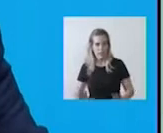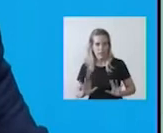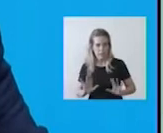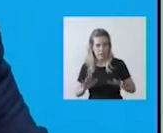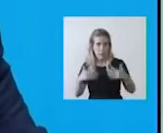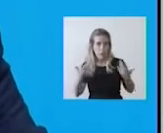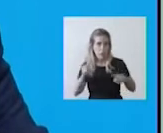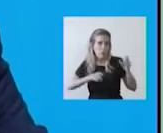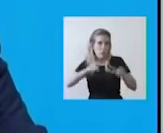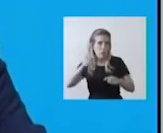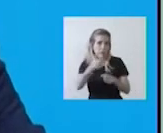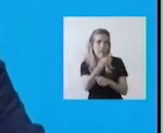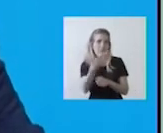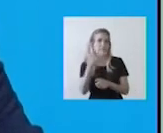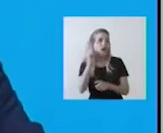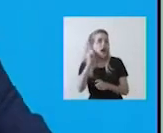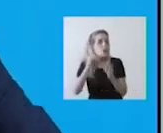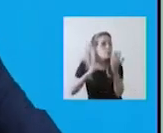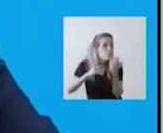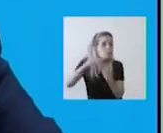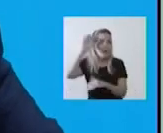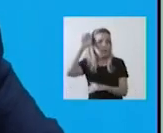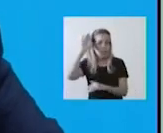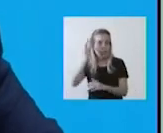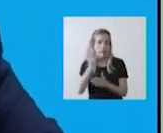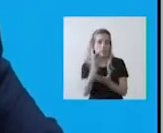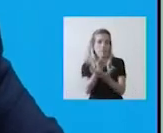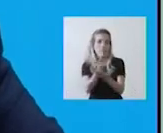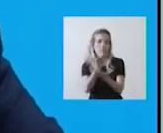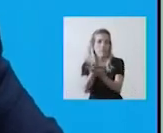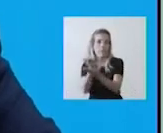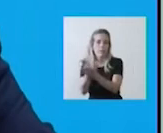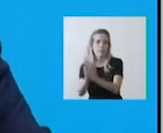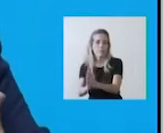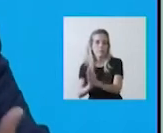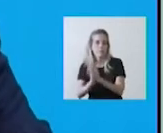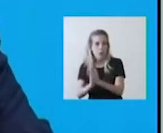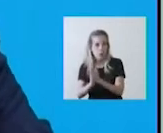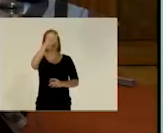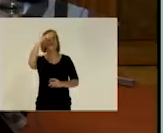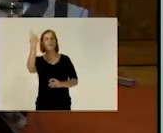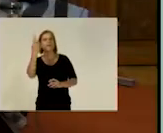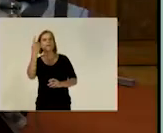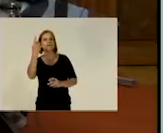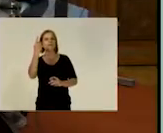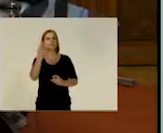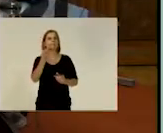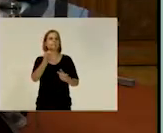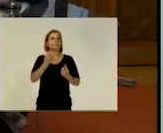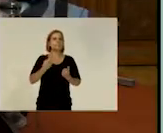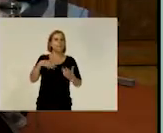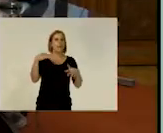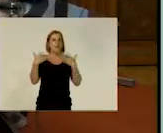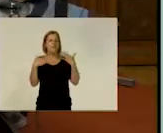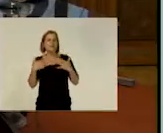la diferenciación. Hoy es más difícil. Todos los partidos políticos están corriendo al centro por necesidad para